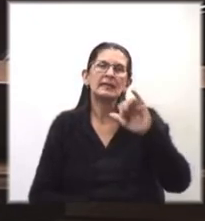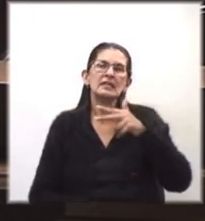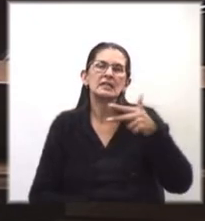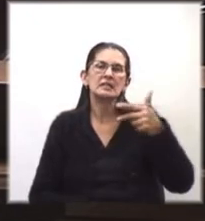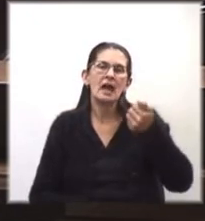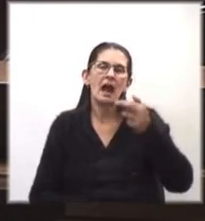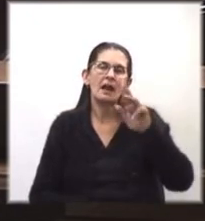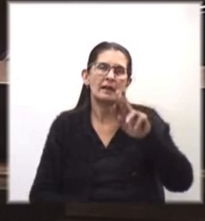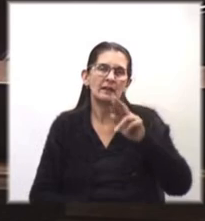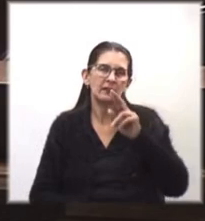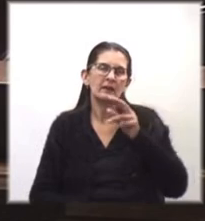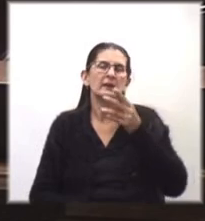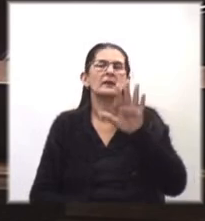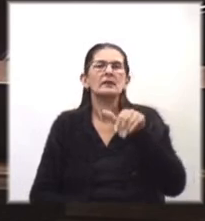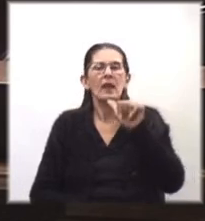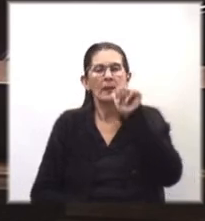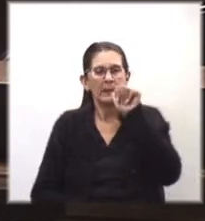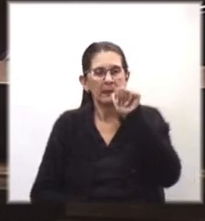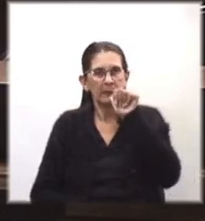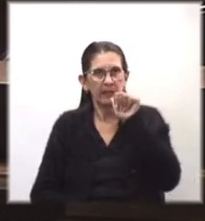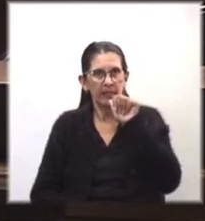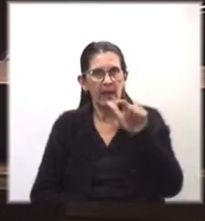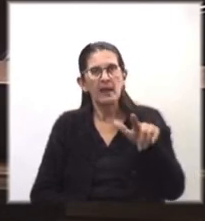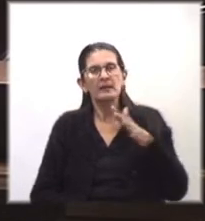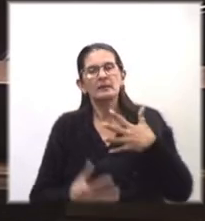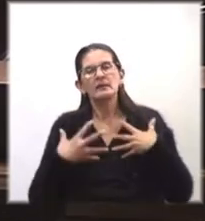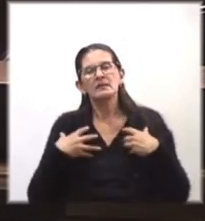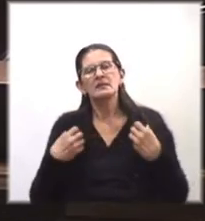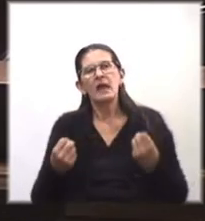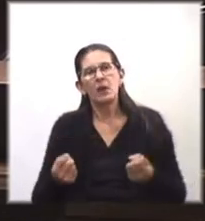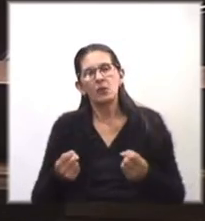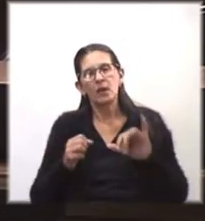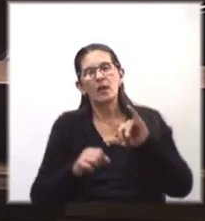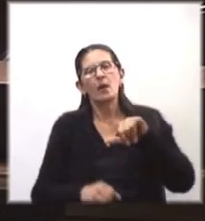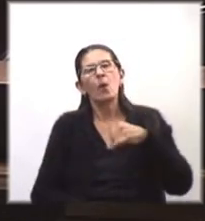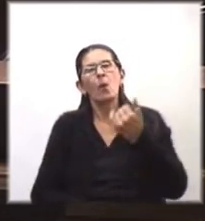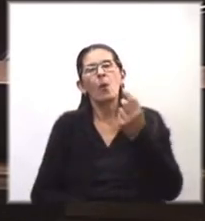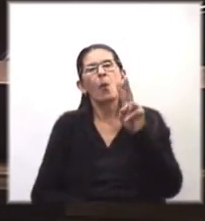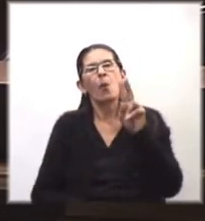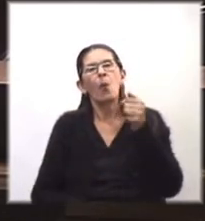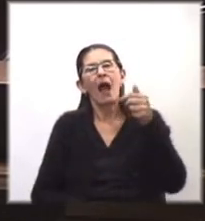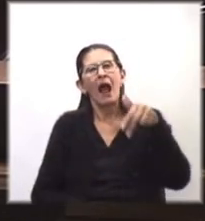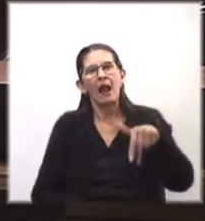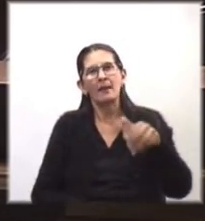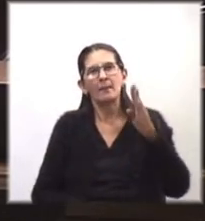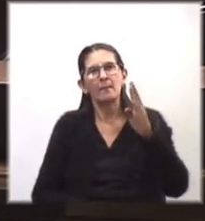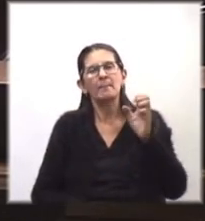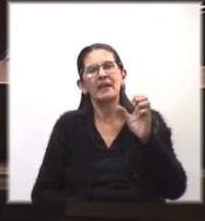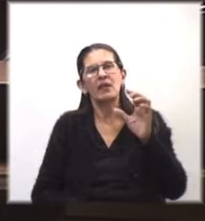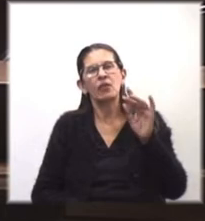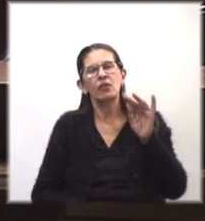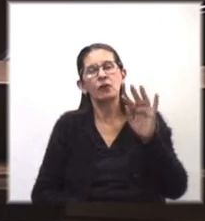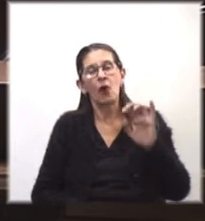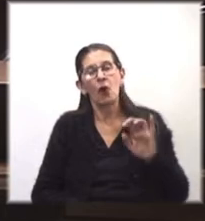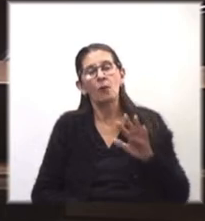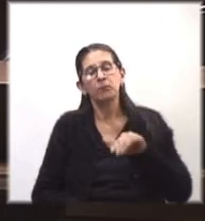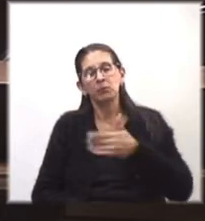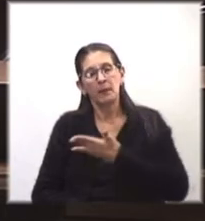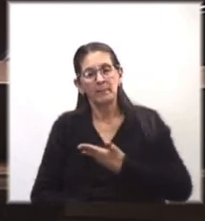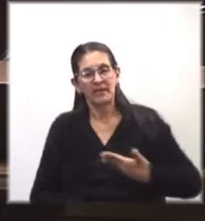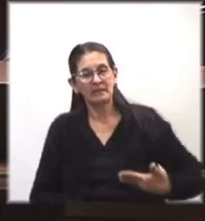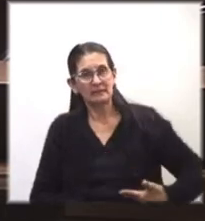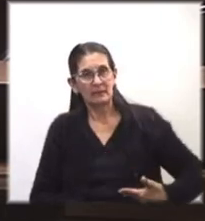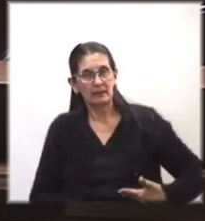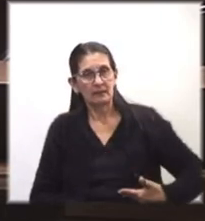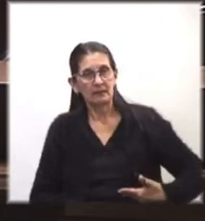de la bebida, Andrés Toriani, que venía de la salud, y Juan Pedro Siganda, que había terminado como